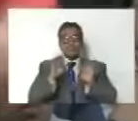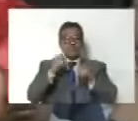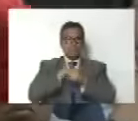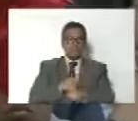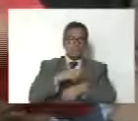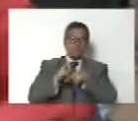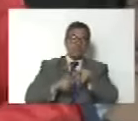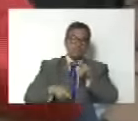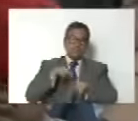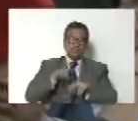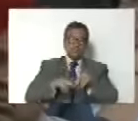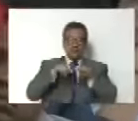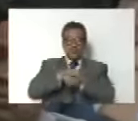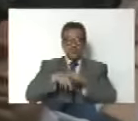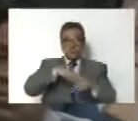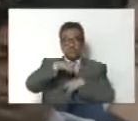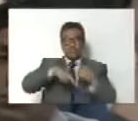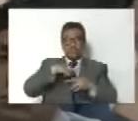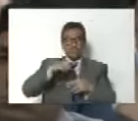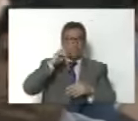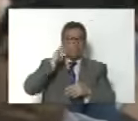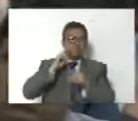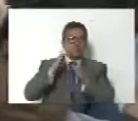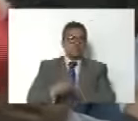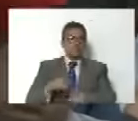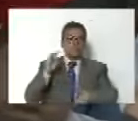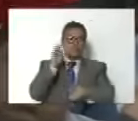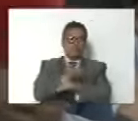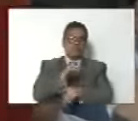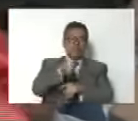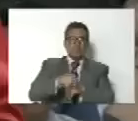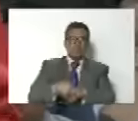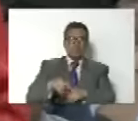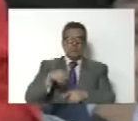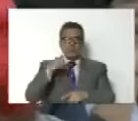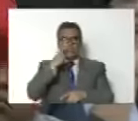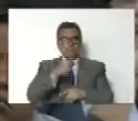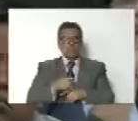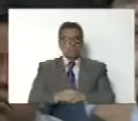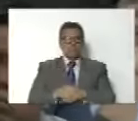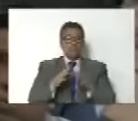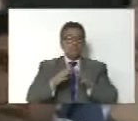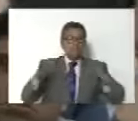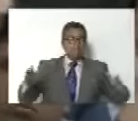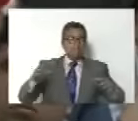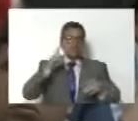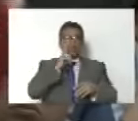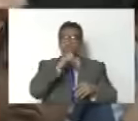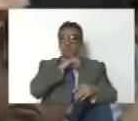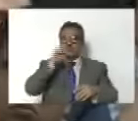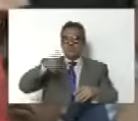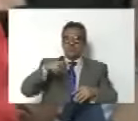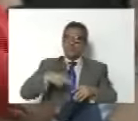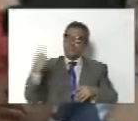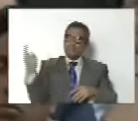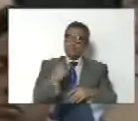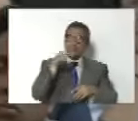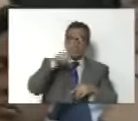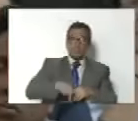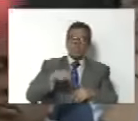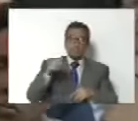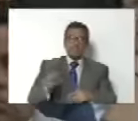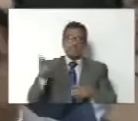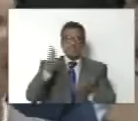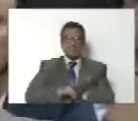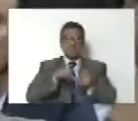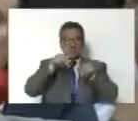se ha creado a lo interno de la revolución bolivariana con los traidores, con los pitiyanques. Y los grandes apellidos más nunca volverán a gobernar este